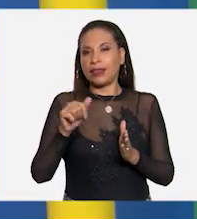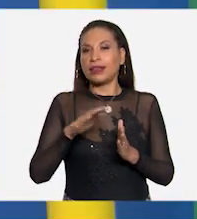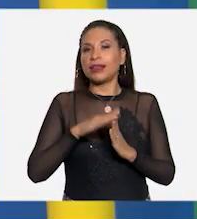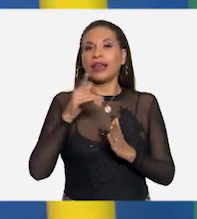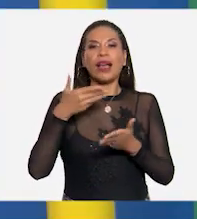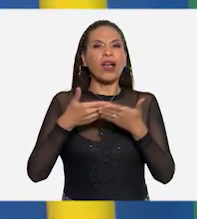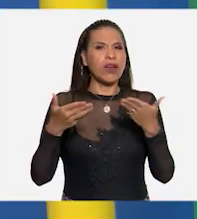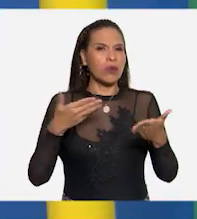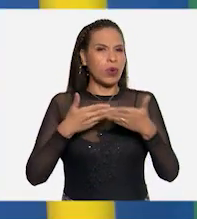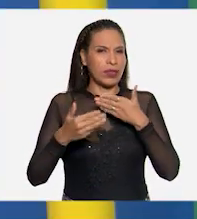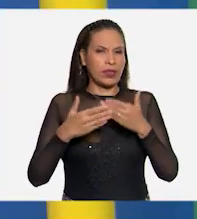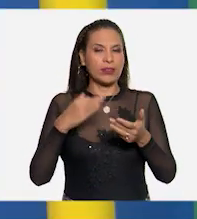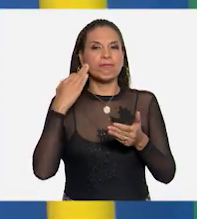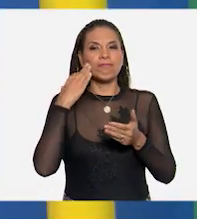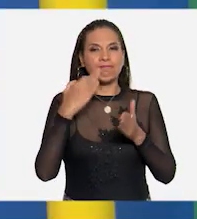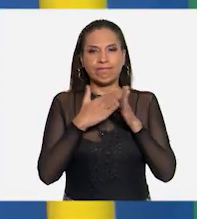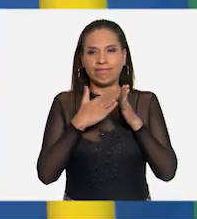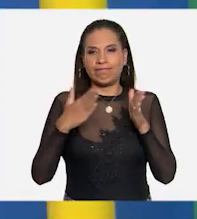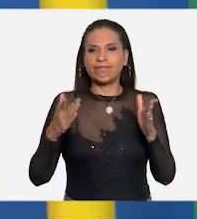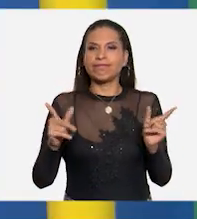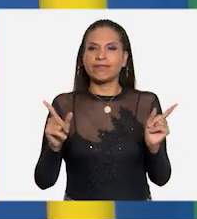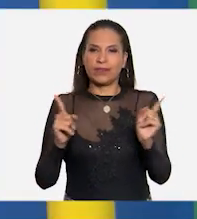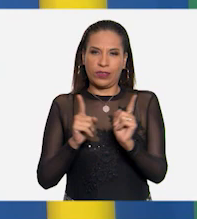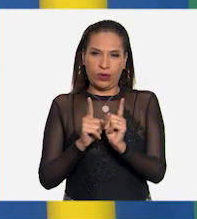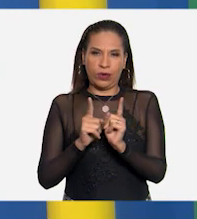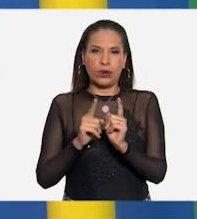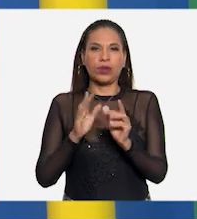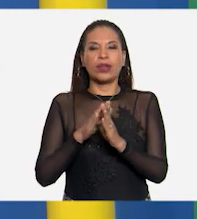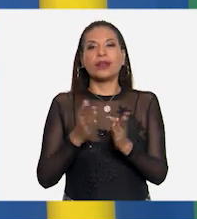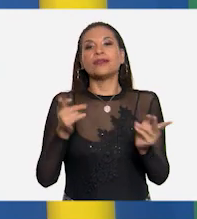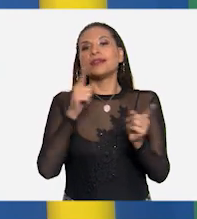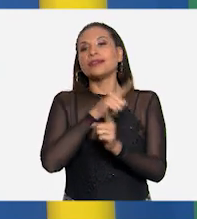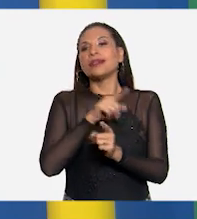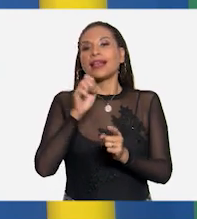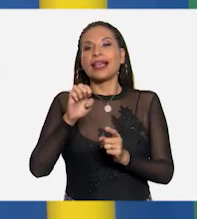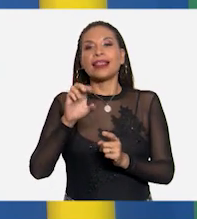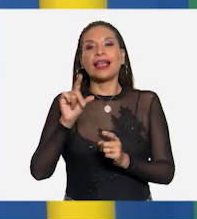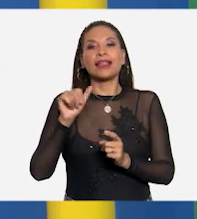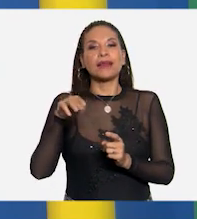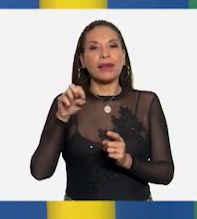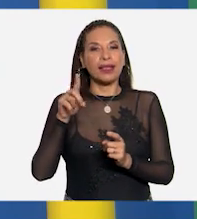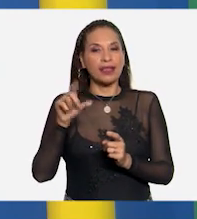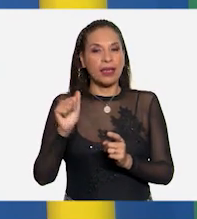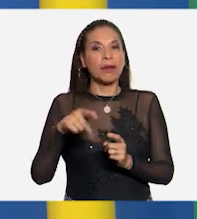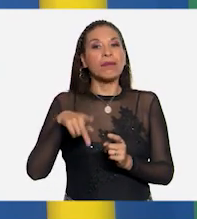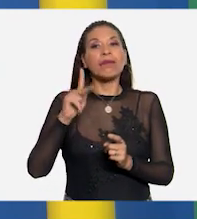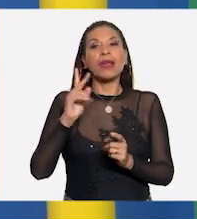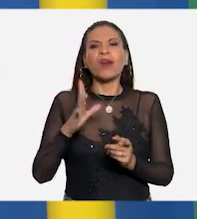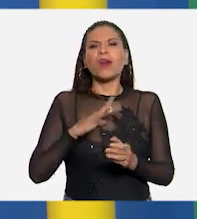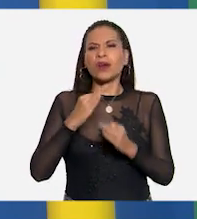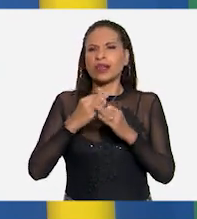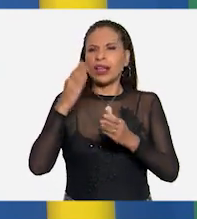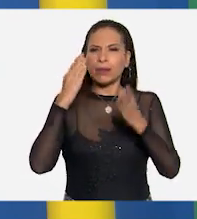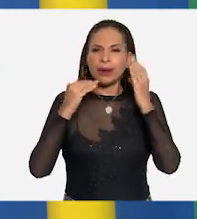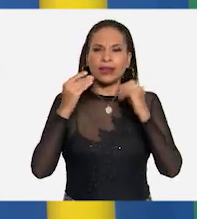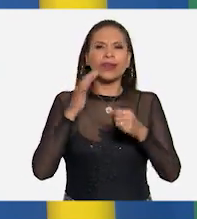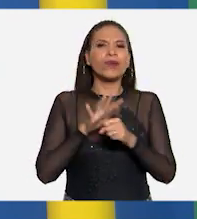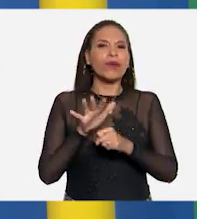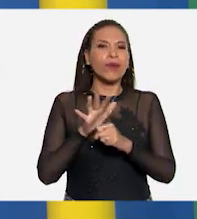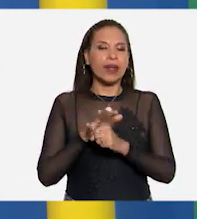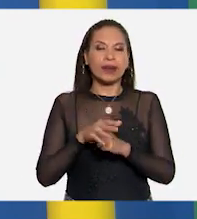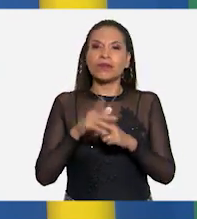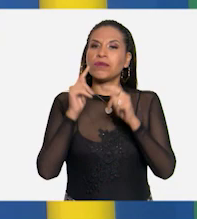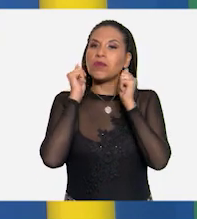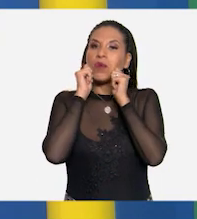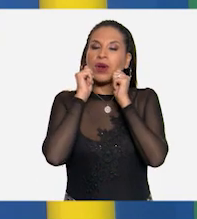Edad Moderna fue un periodo de tiempo más corto en comparación de la Edad Media. Sin embargo, lo que aprenderemos es que, a